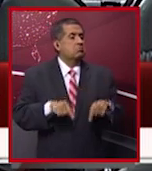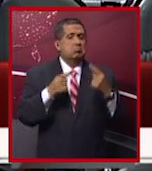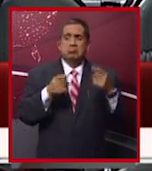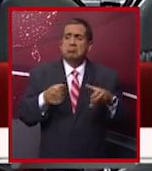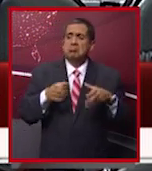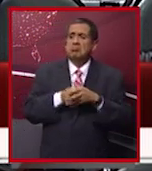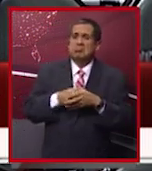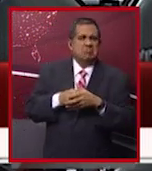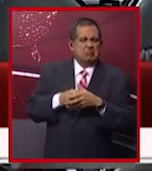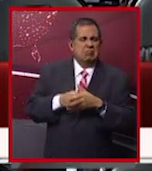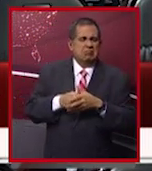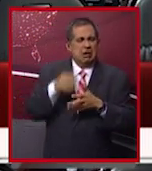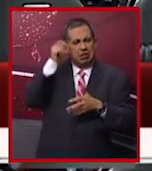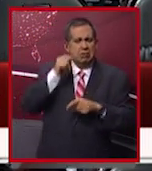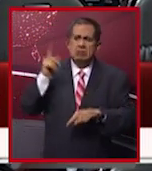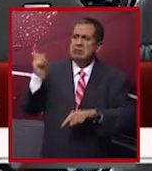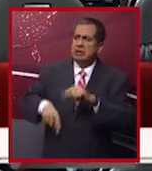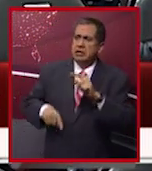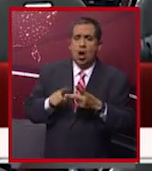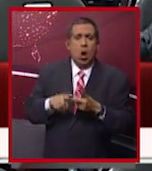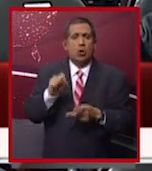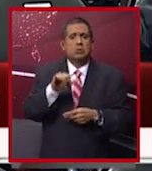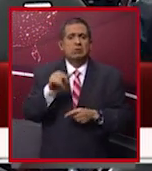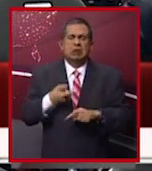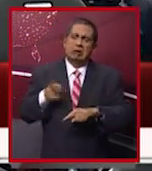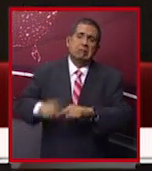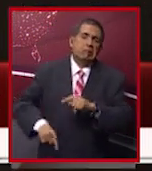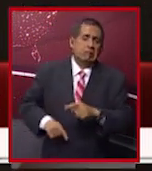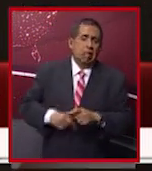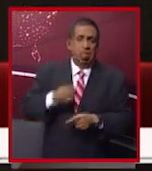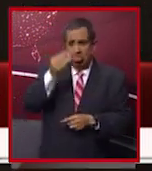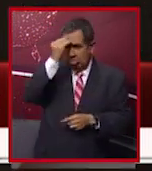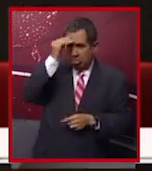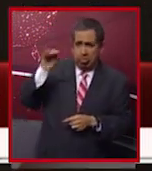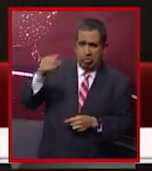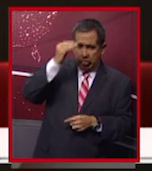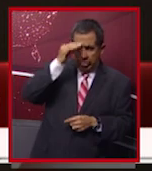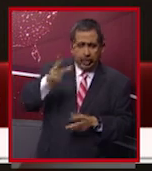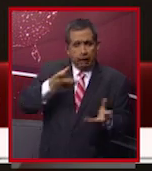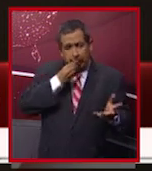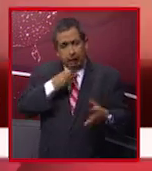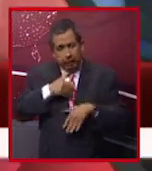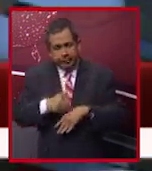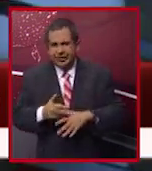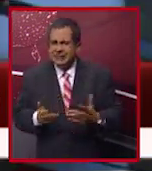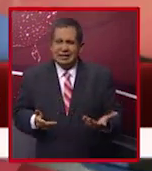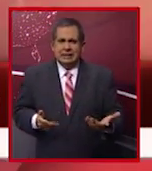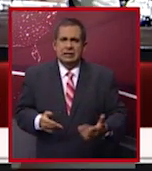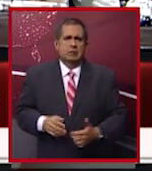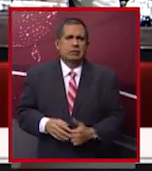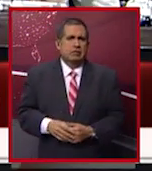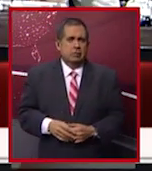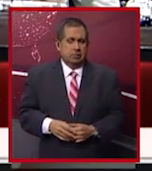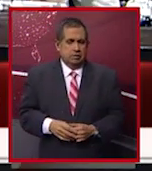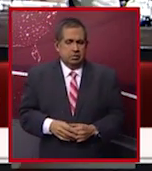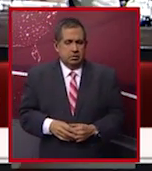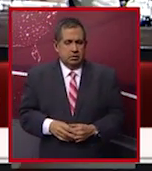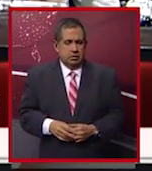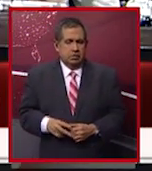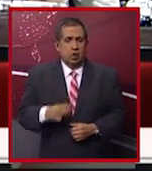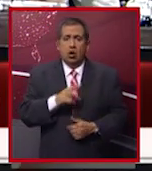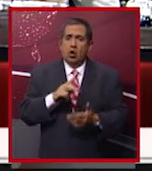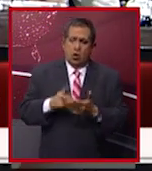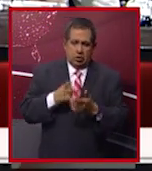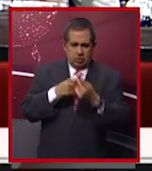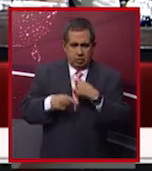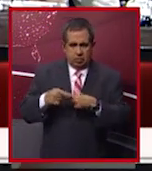oligarquía, al Poder Judicial y a los adversarios del pueblo. Vamos a